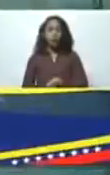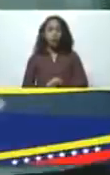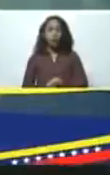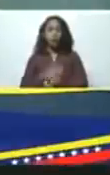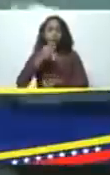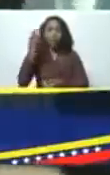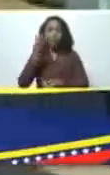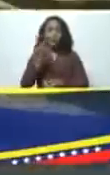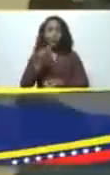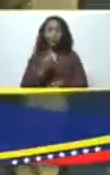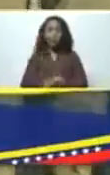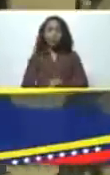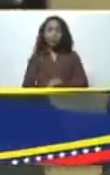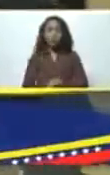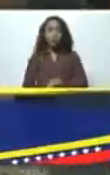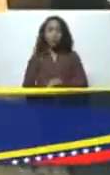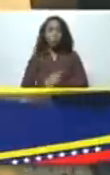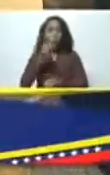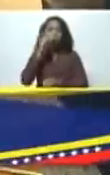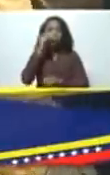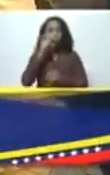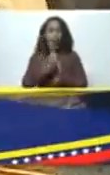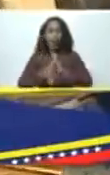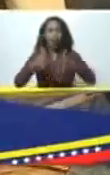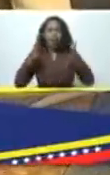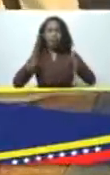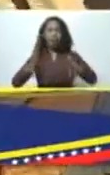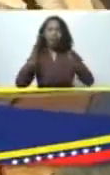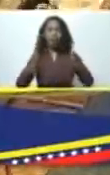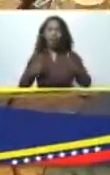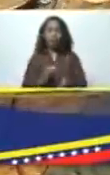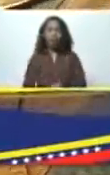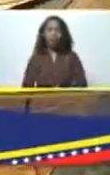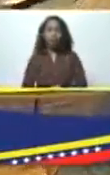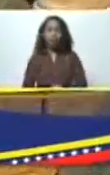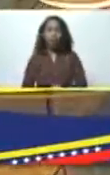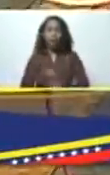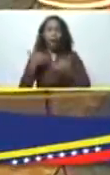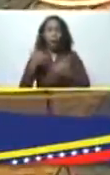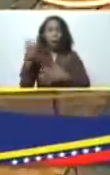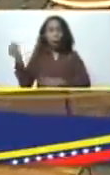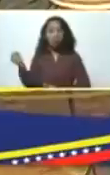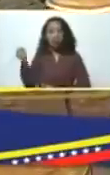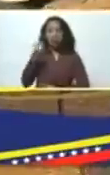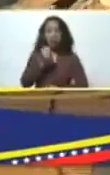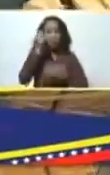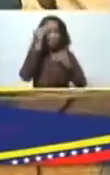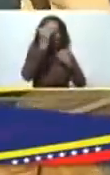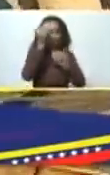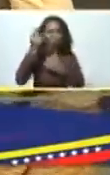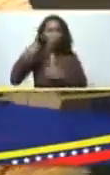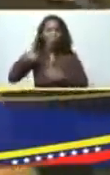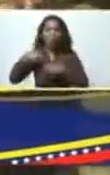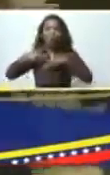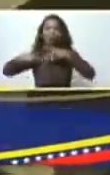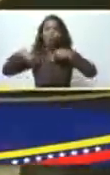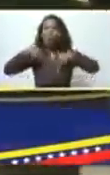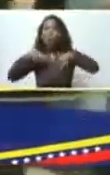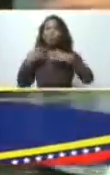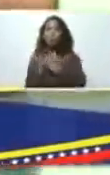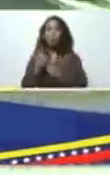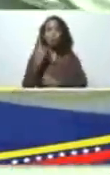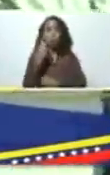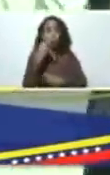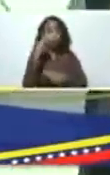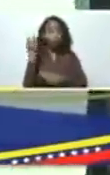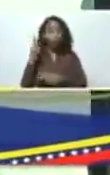¿Verdad? Un macho gigante. Oh. Ahora me lo traen para saludarlo. Ahorita paseé con uno. ¿Ah? ¿Ustedes